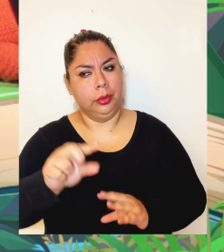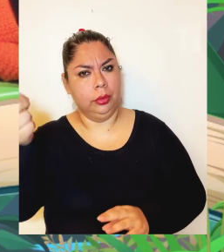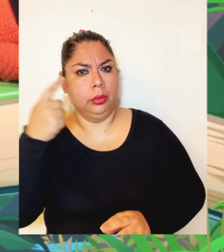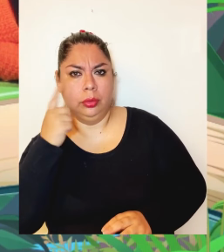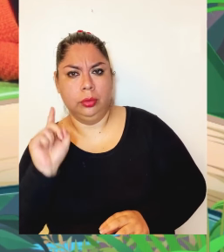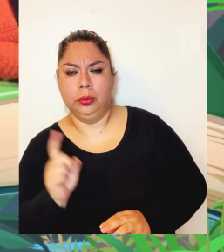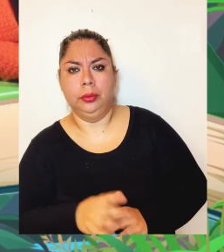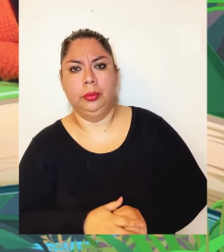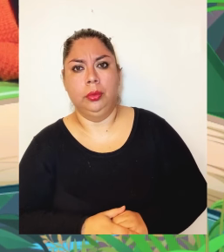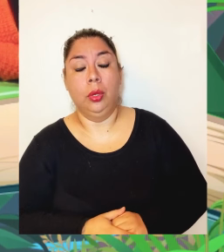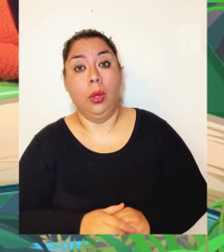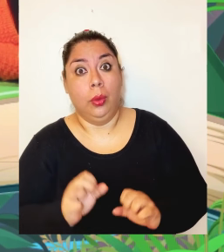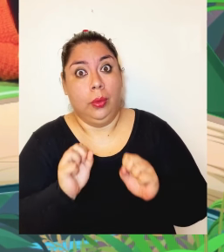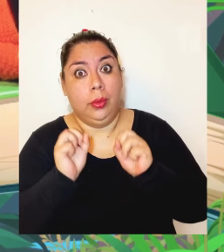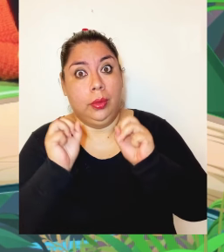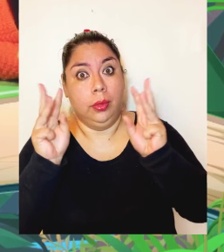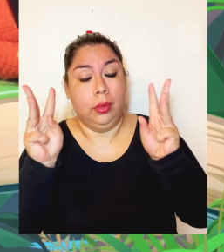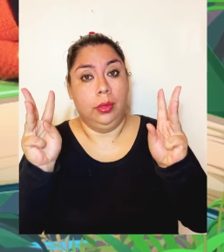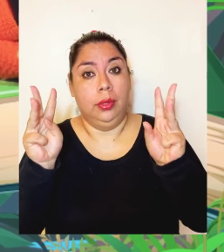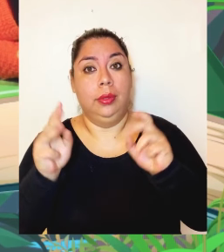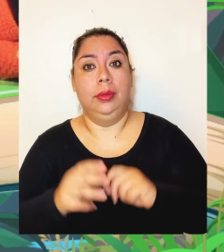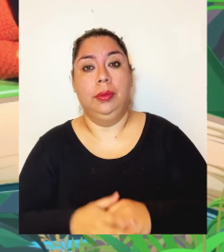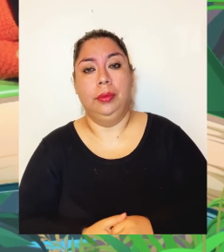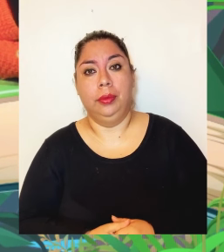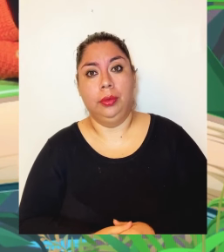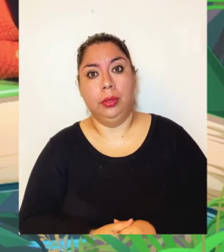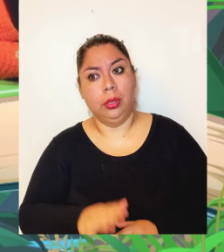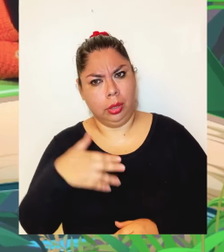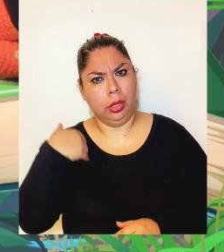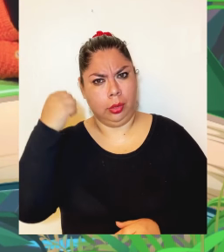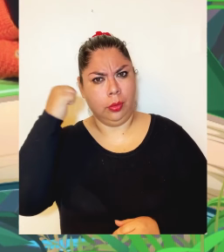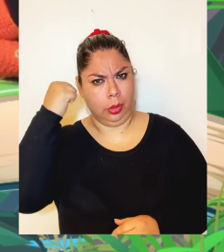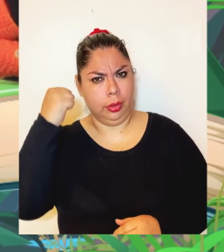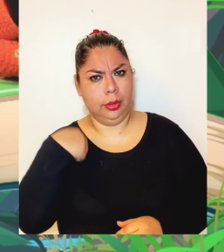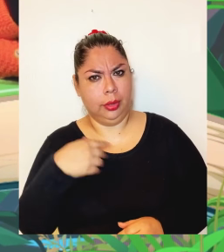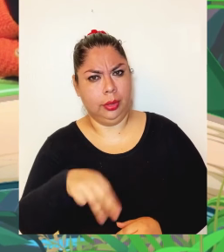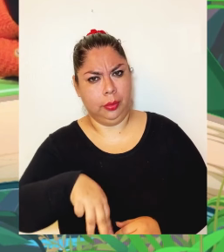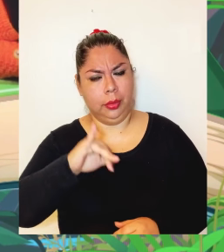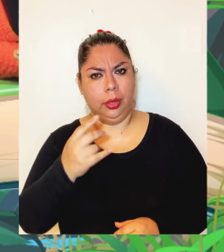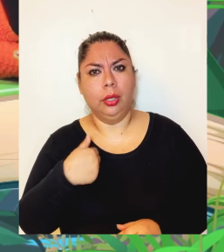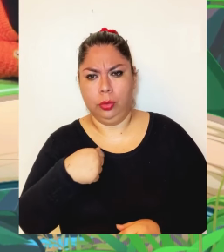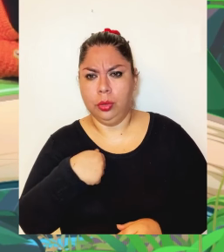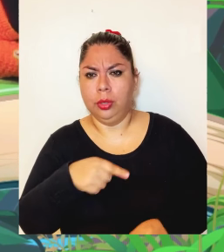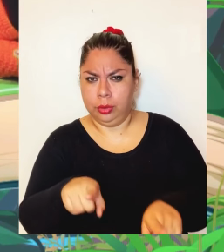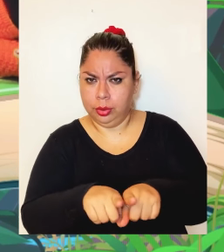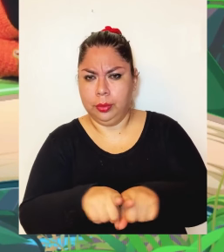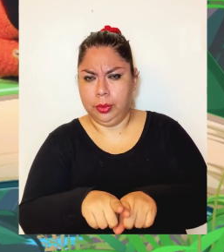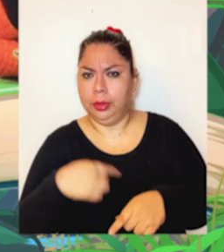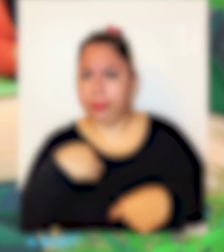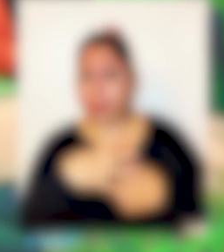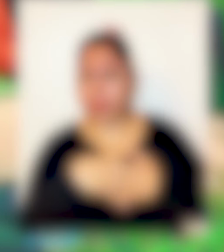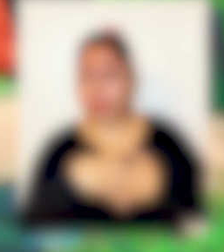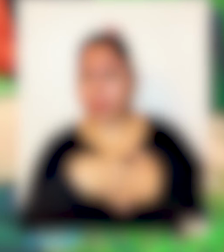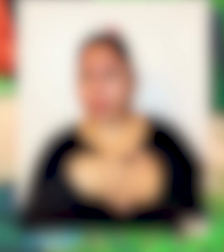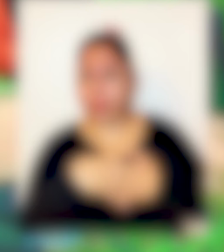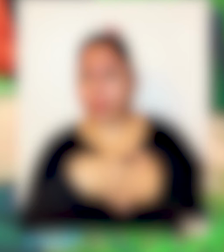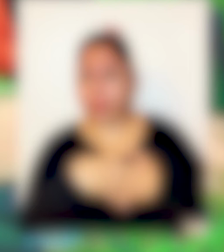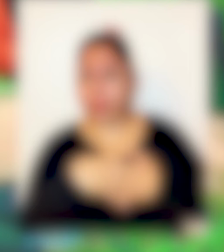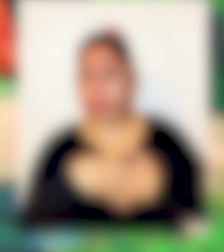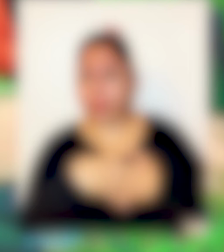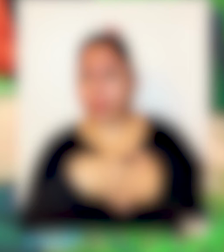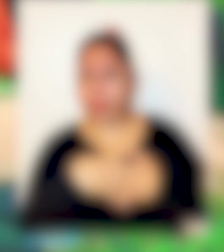pairi margancho. Wow, Rumi. Mika wapu kalima kaska.